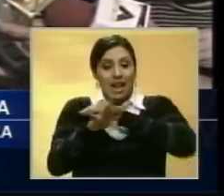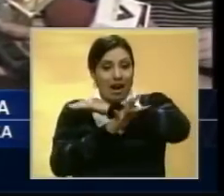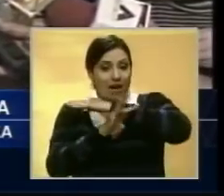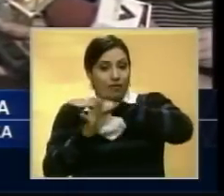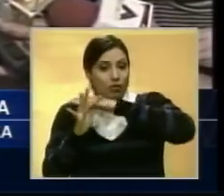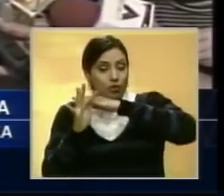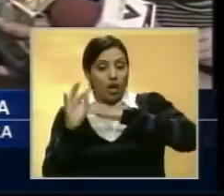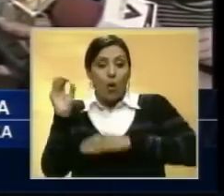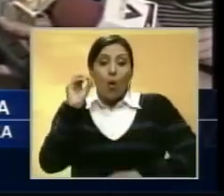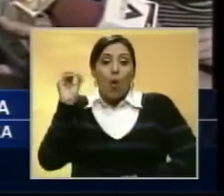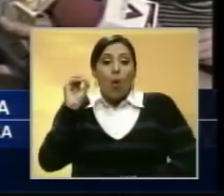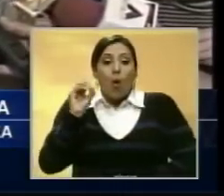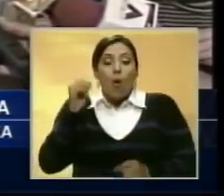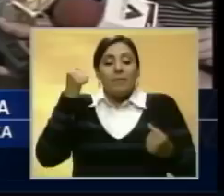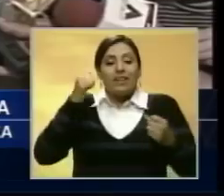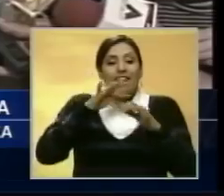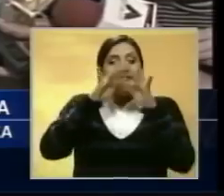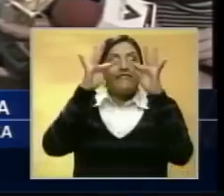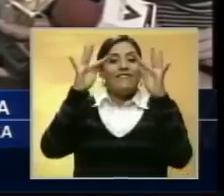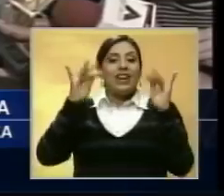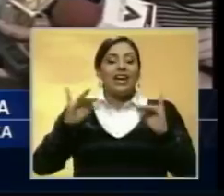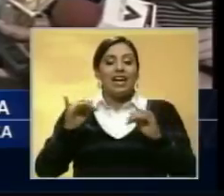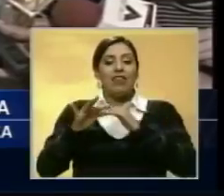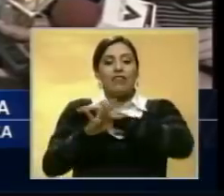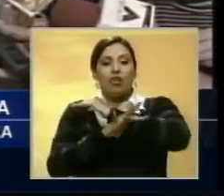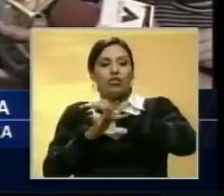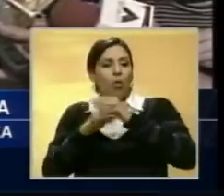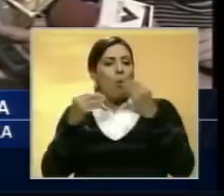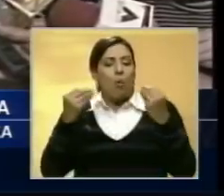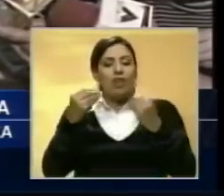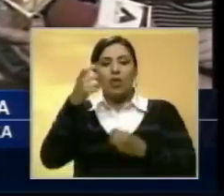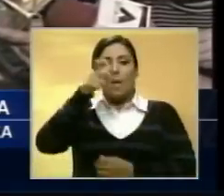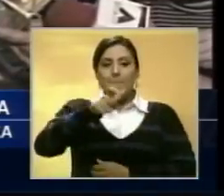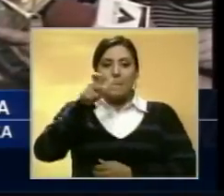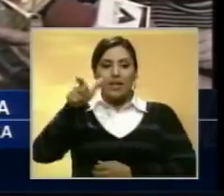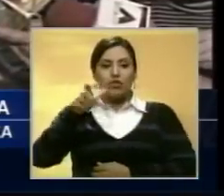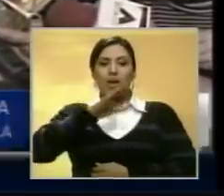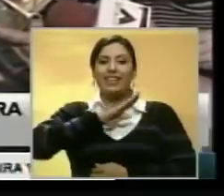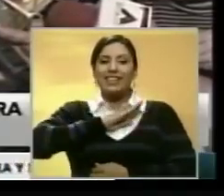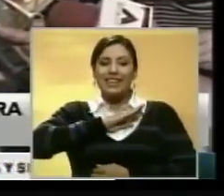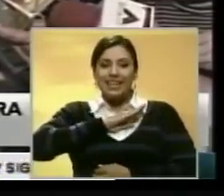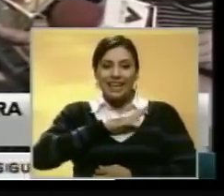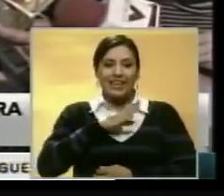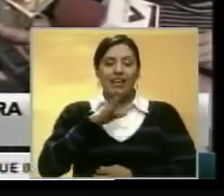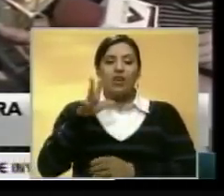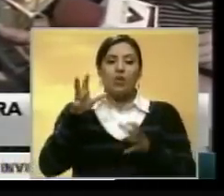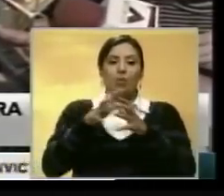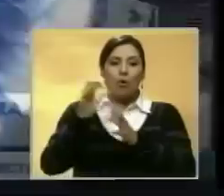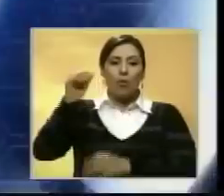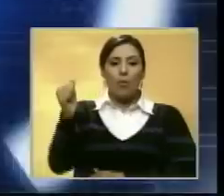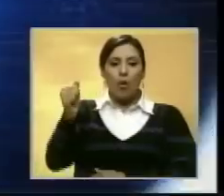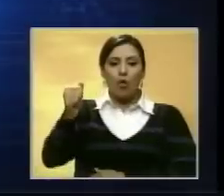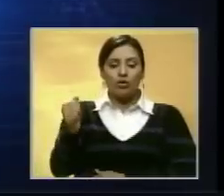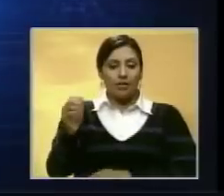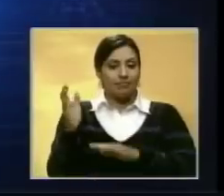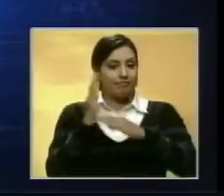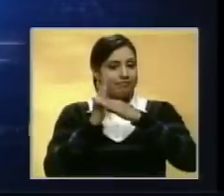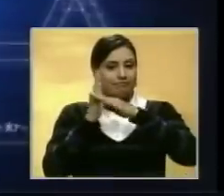frontera o un ejercicio de felicidad en la frontera cuando los voceros son de Bogotá.